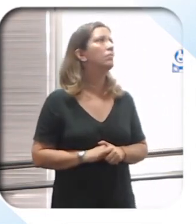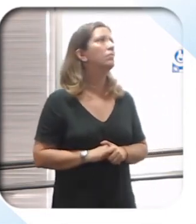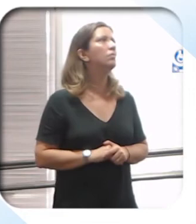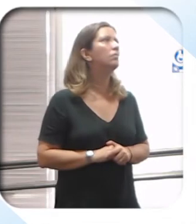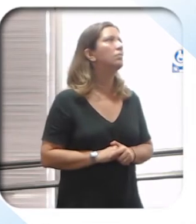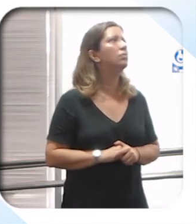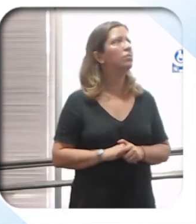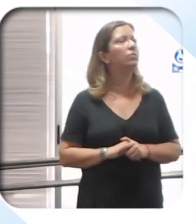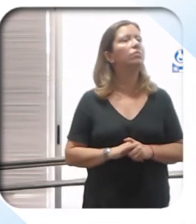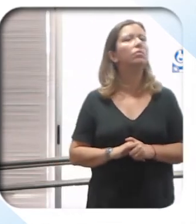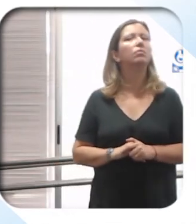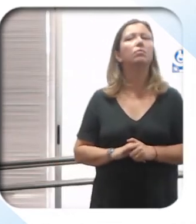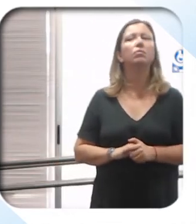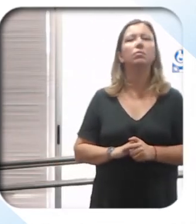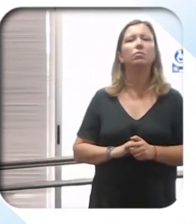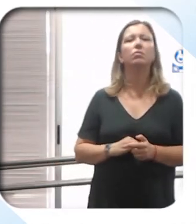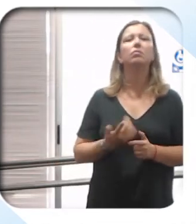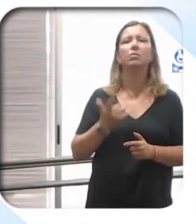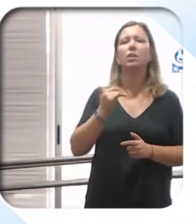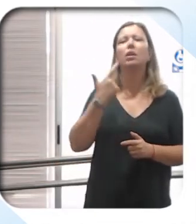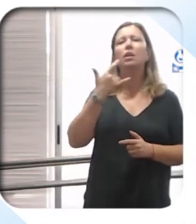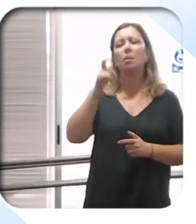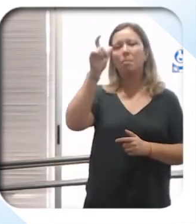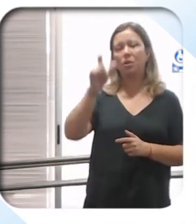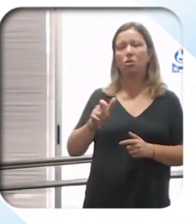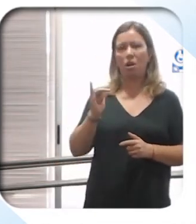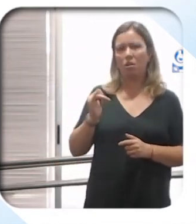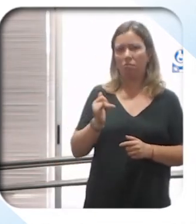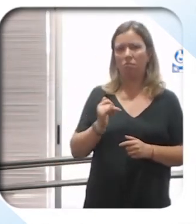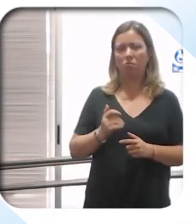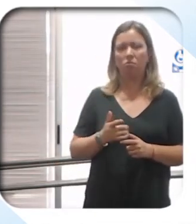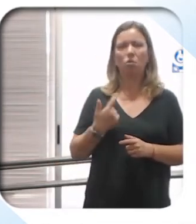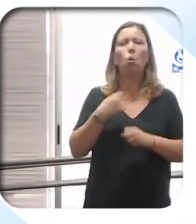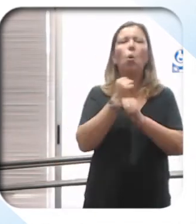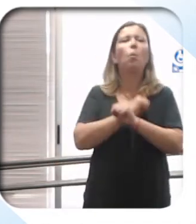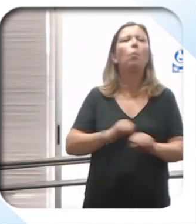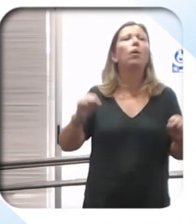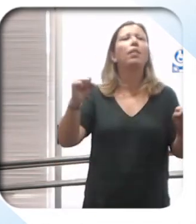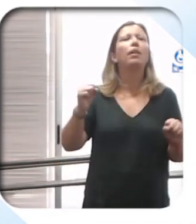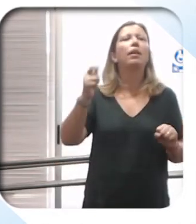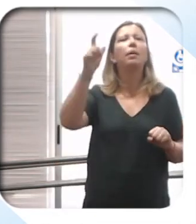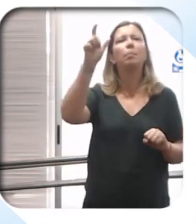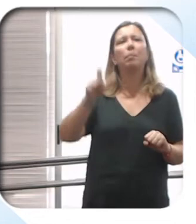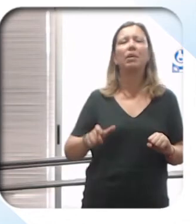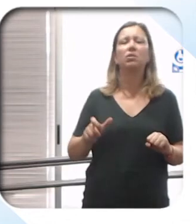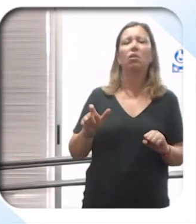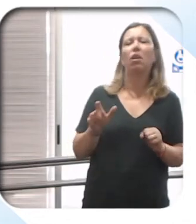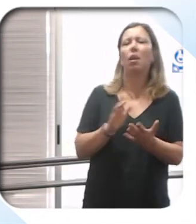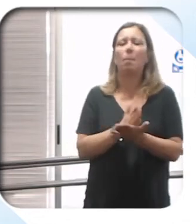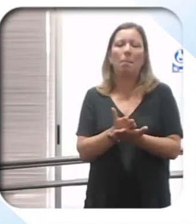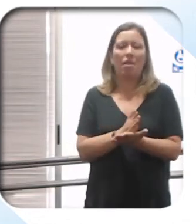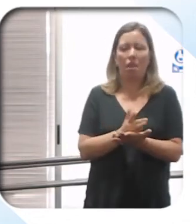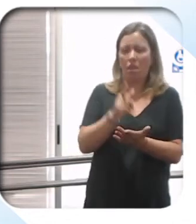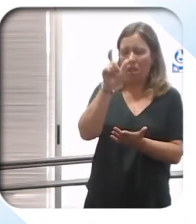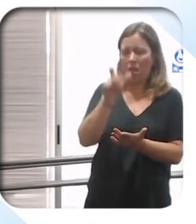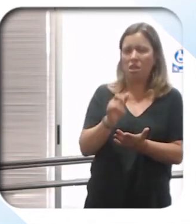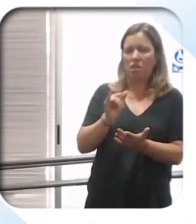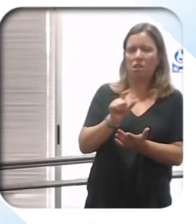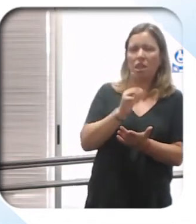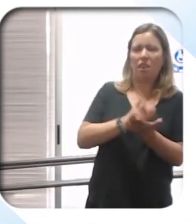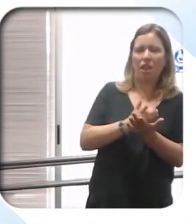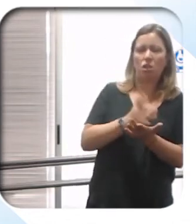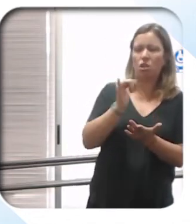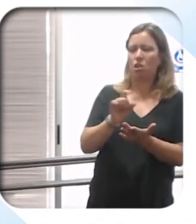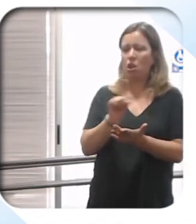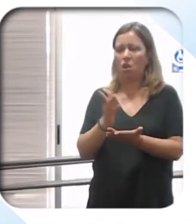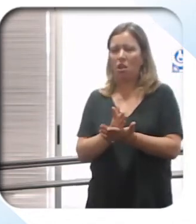crecimiento? Estamos negando, sí, son personas, pero no sexuadas. No se puede ser persona a medias, no se puede tener derecho a